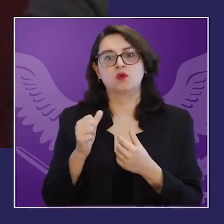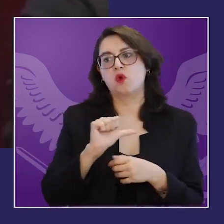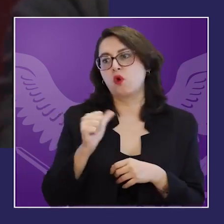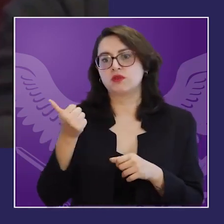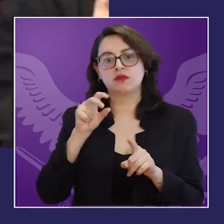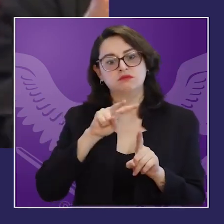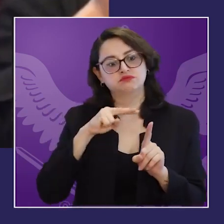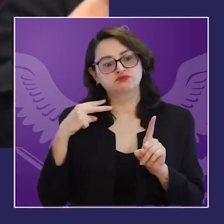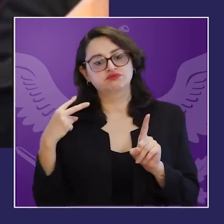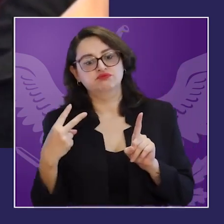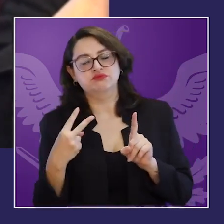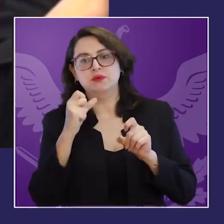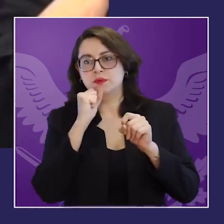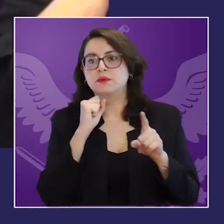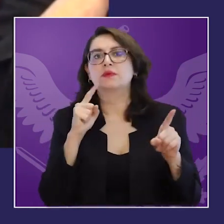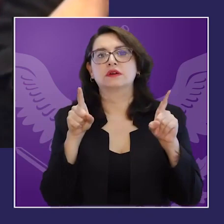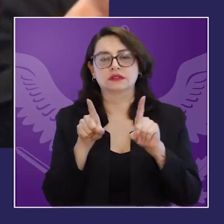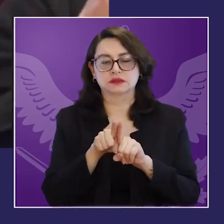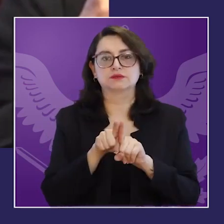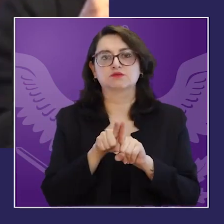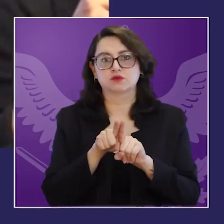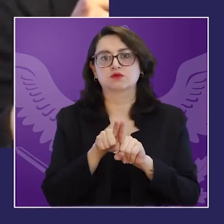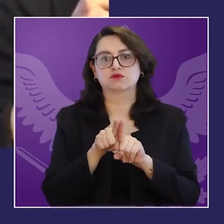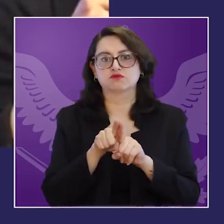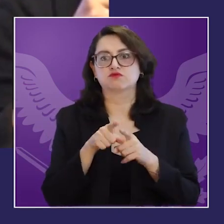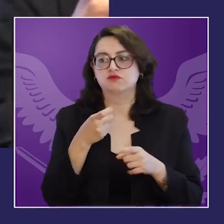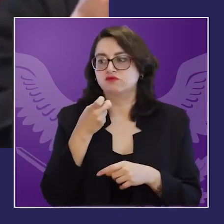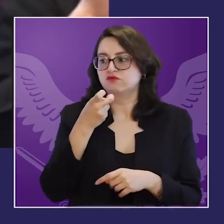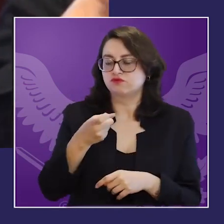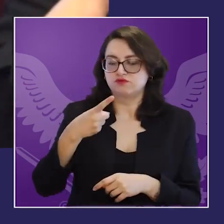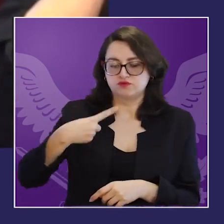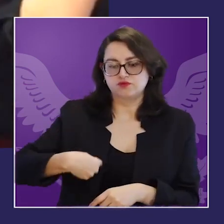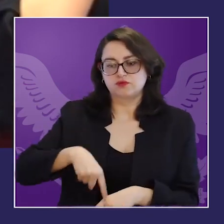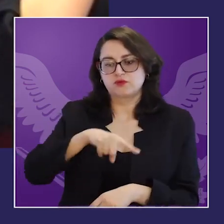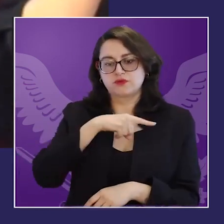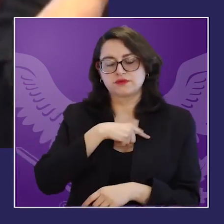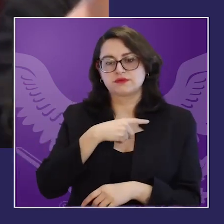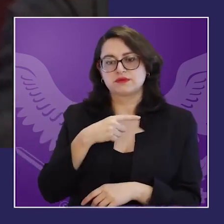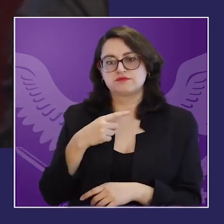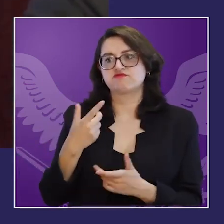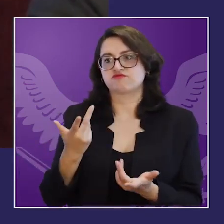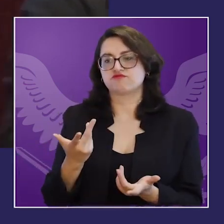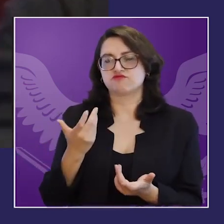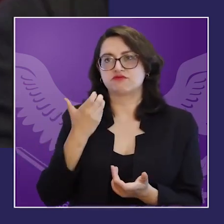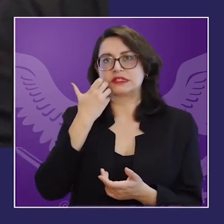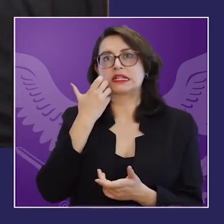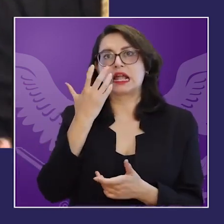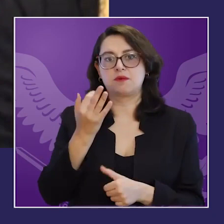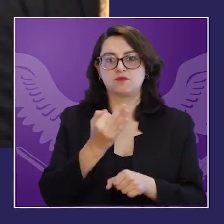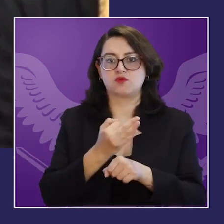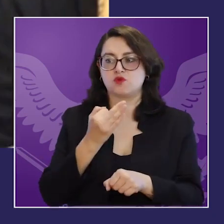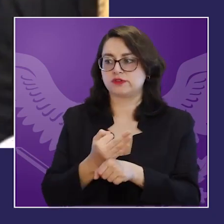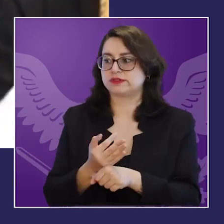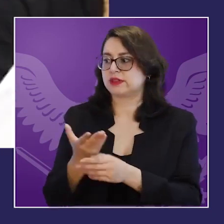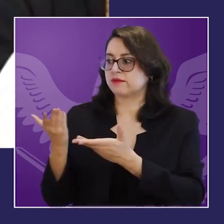otra perspectiva. Y desde ese lugar queríamos traer esta mesa que está conformada por